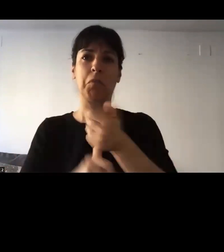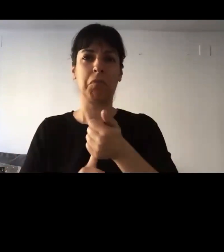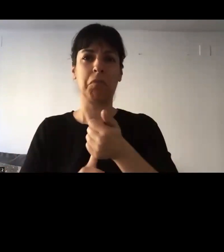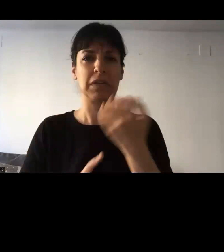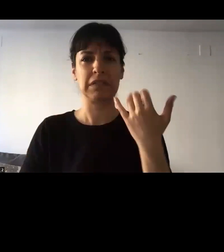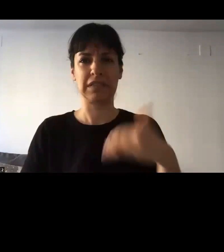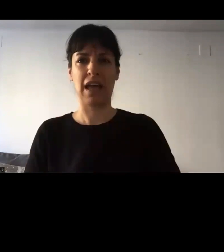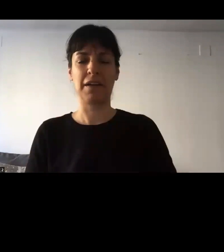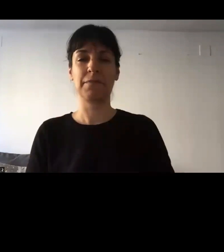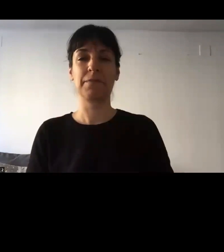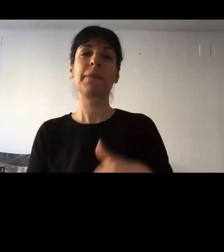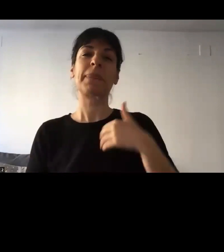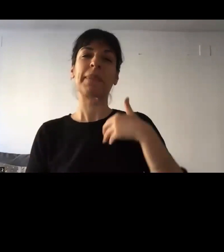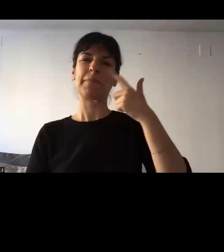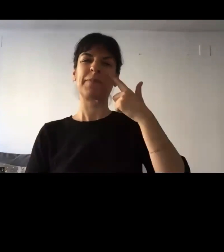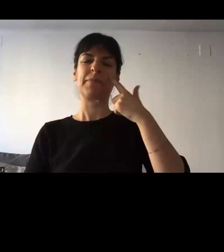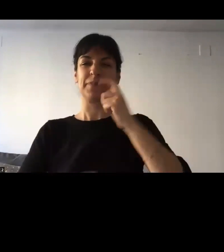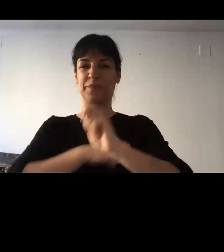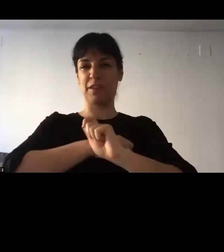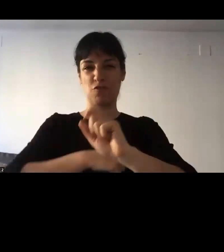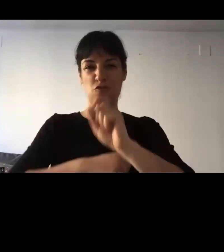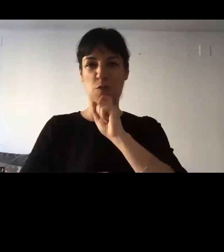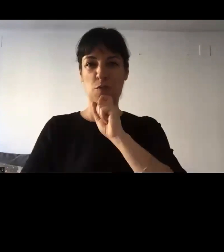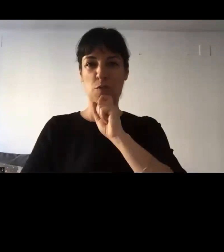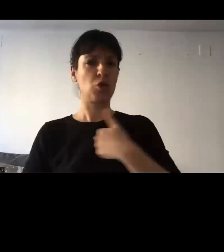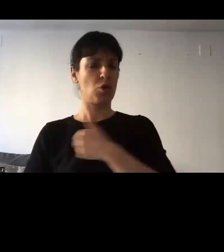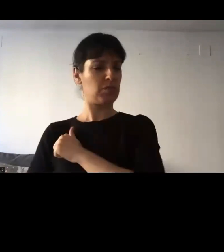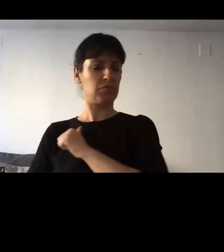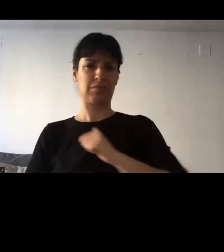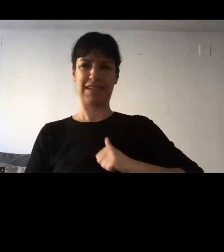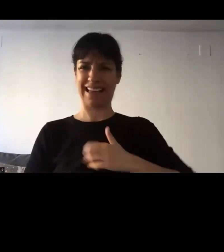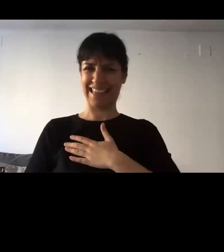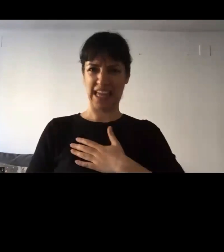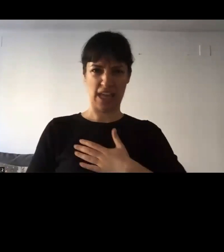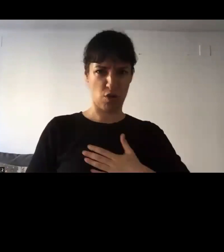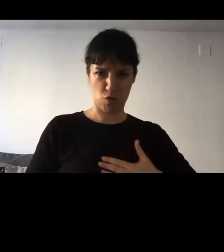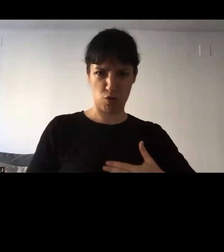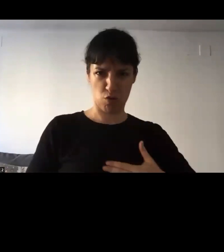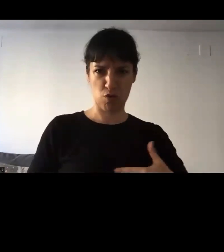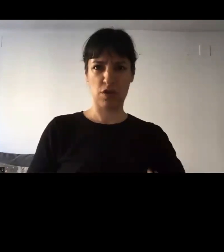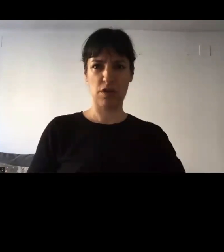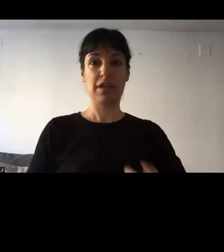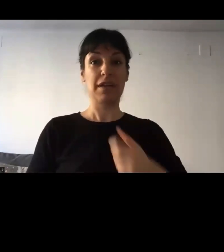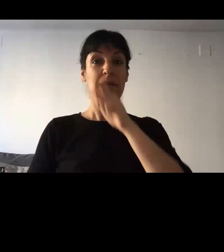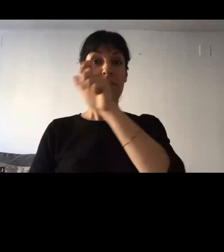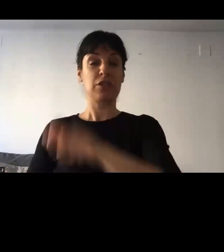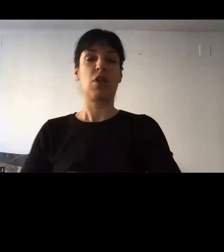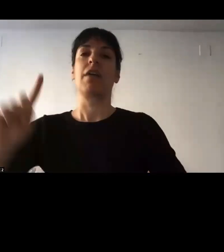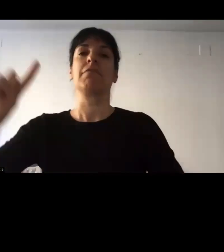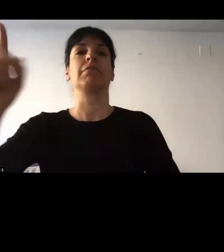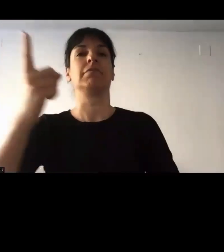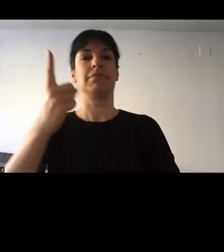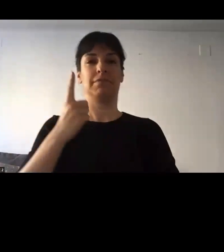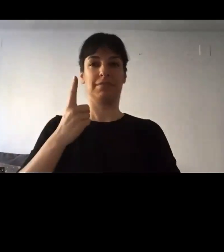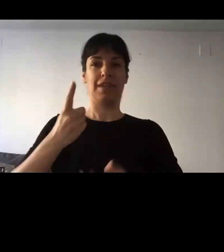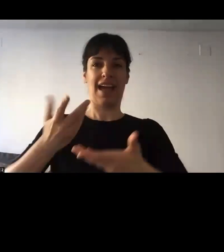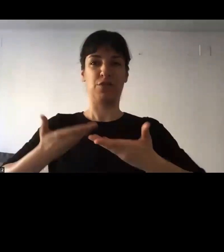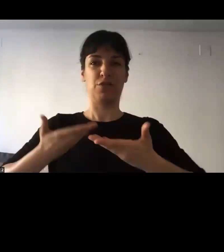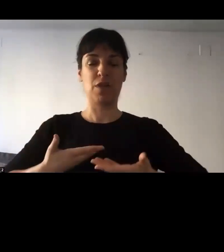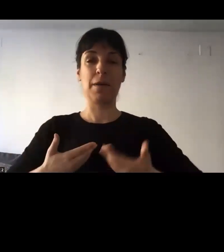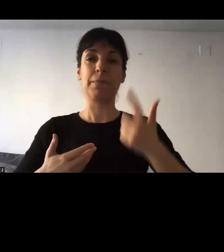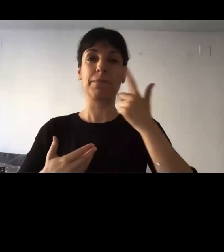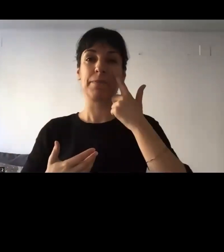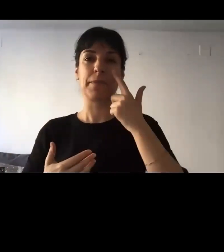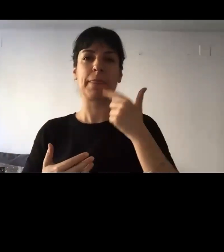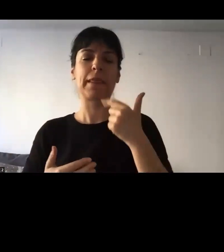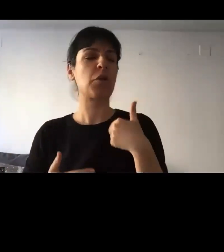yo lo que suelo hacer cuando quiero hacer algo por mí mismo y la persona viene a ayudarme, lo que suelo decir es, no